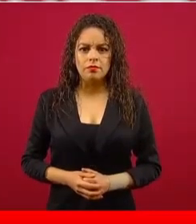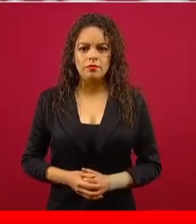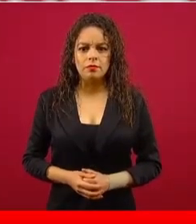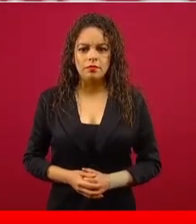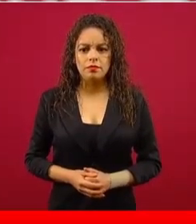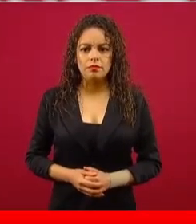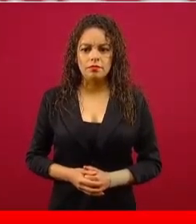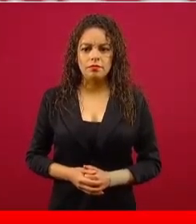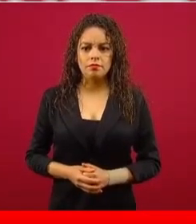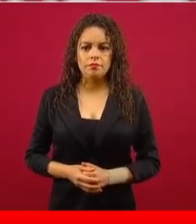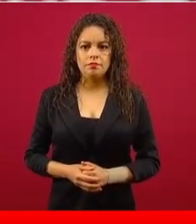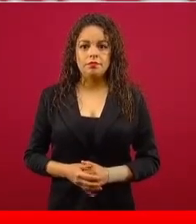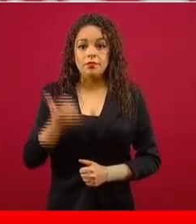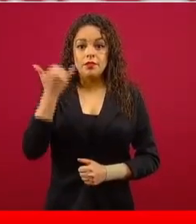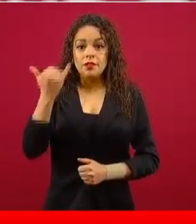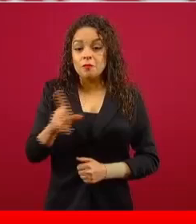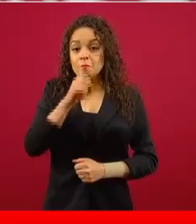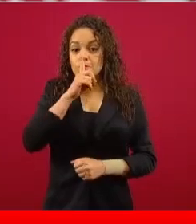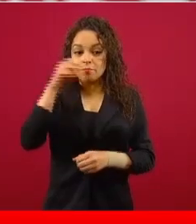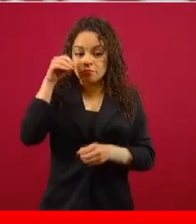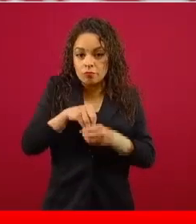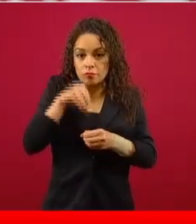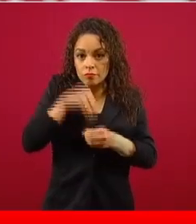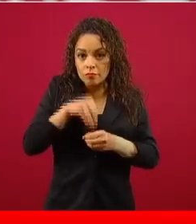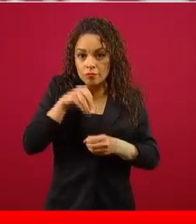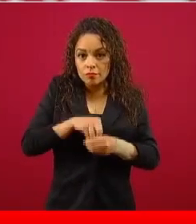Además, en secreto,